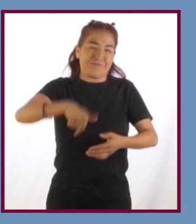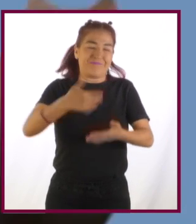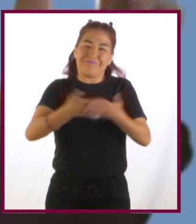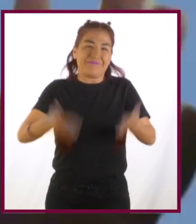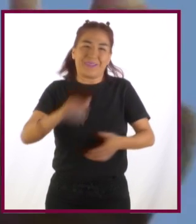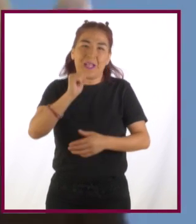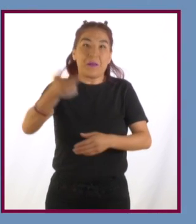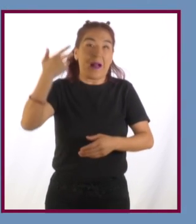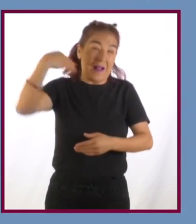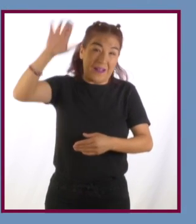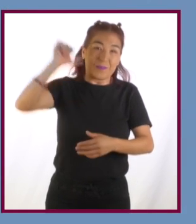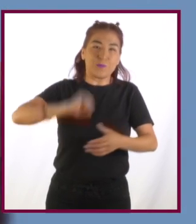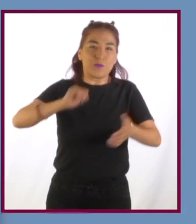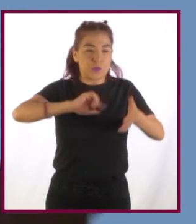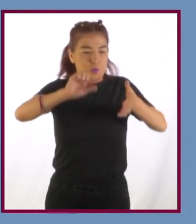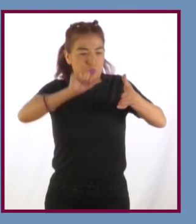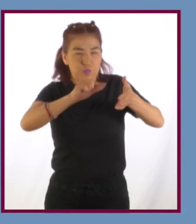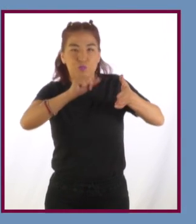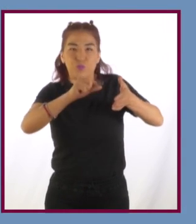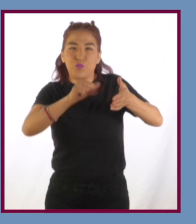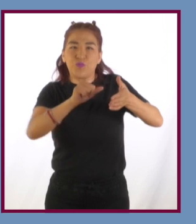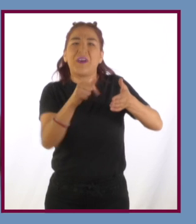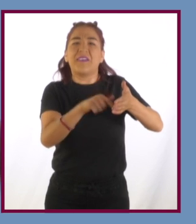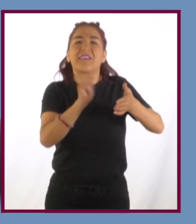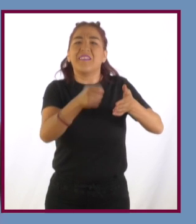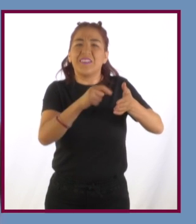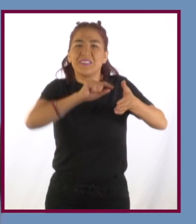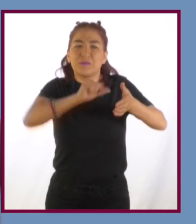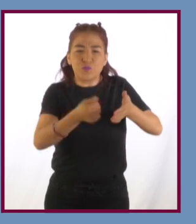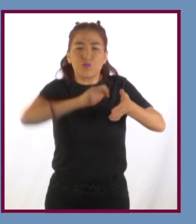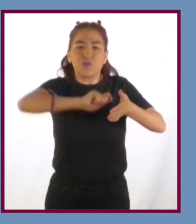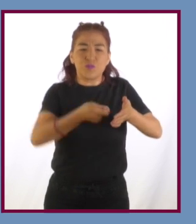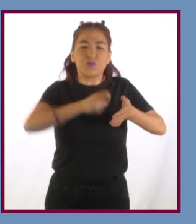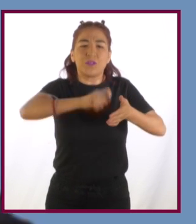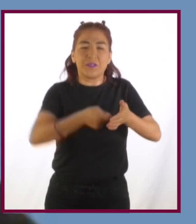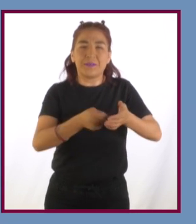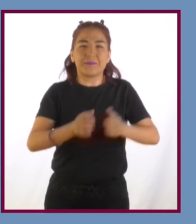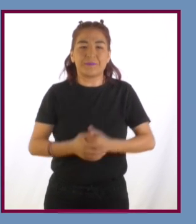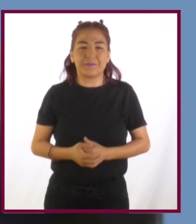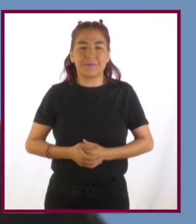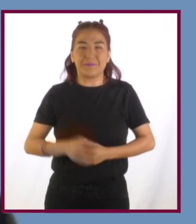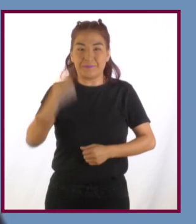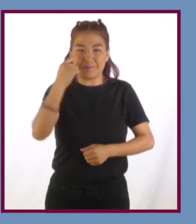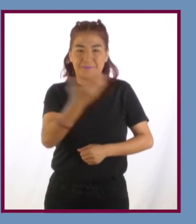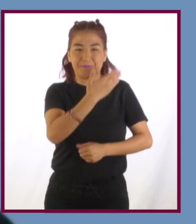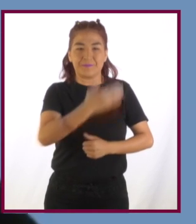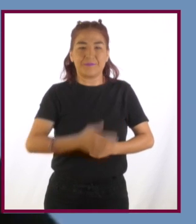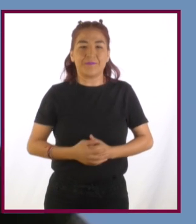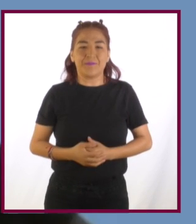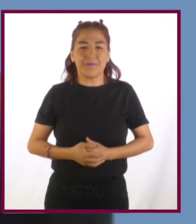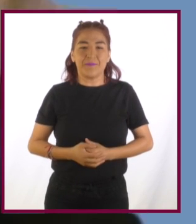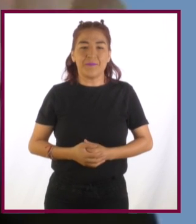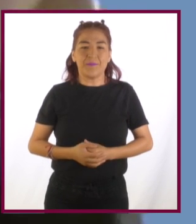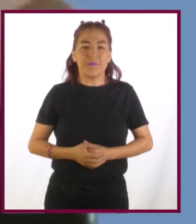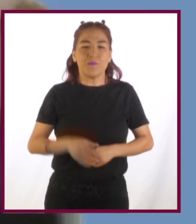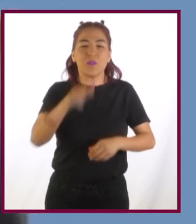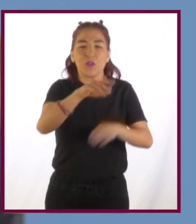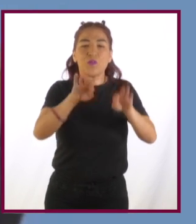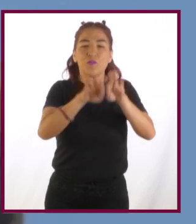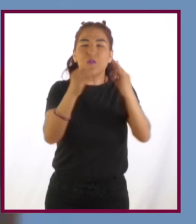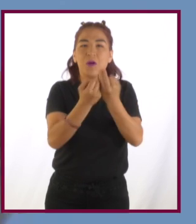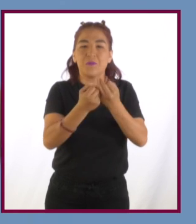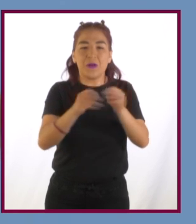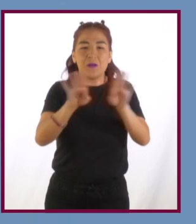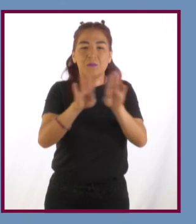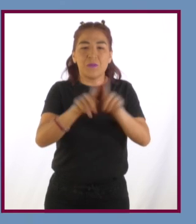ahorita ya no se usa así, pero cuando eran de cuerda, lo que en realidad estábamos haciendo era esto.